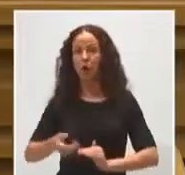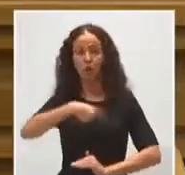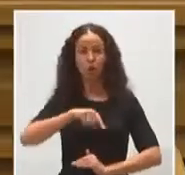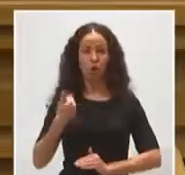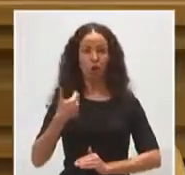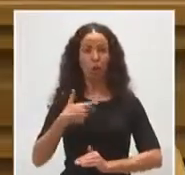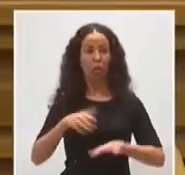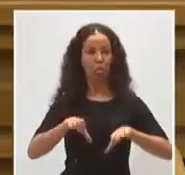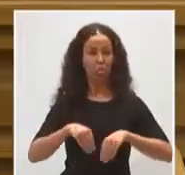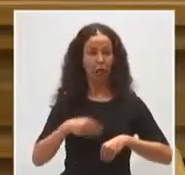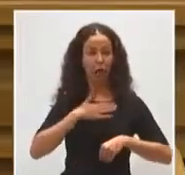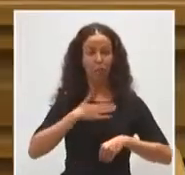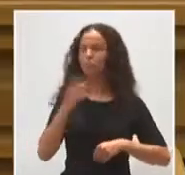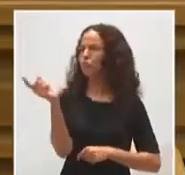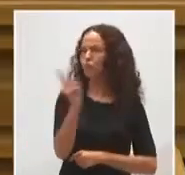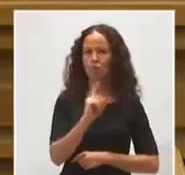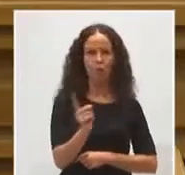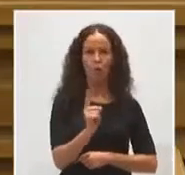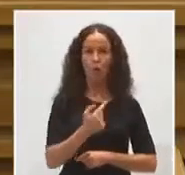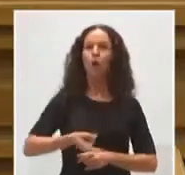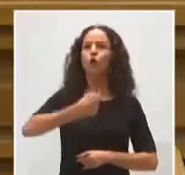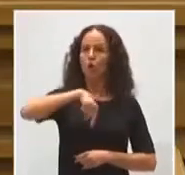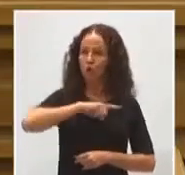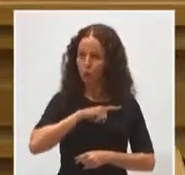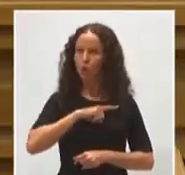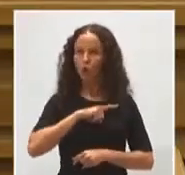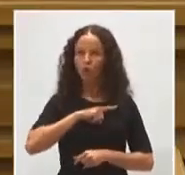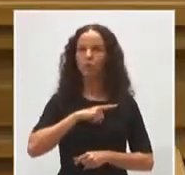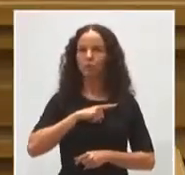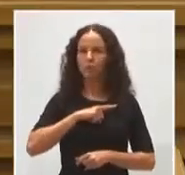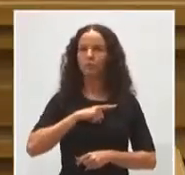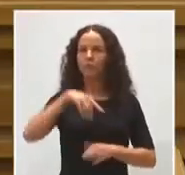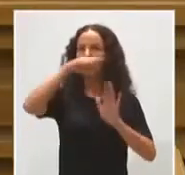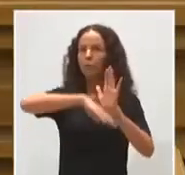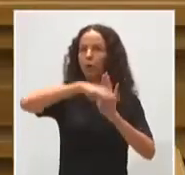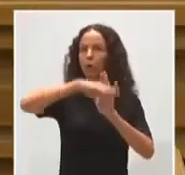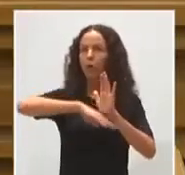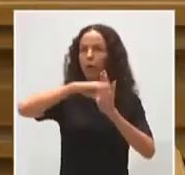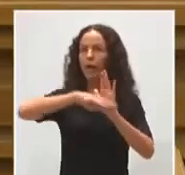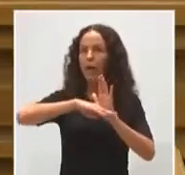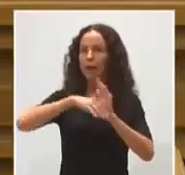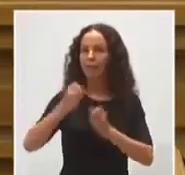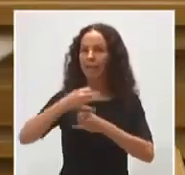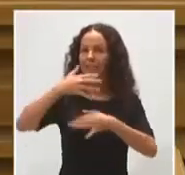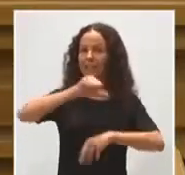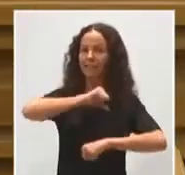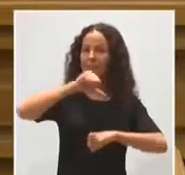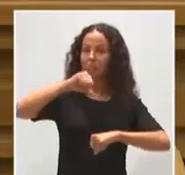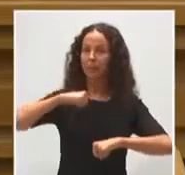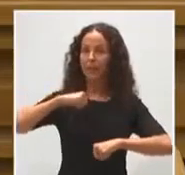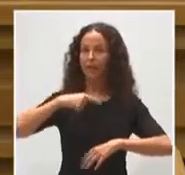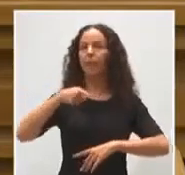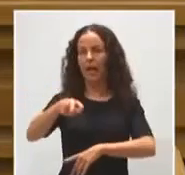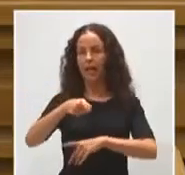digo que vamos a ampliar vamos a perdurar y vamos a ampliar el programa de acometida de listas de espera que llevamos ya